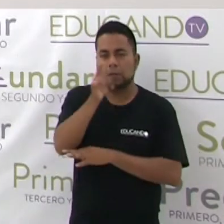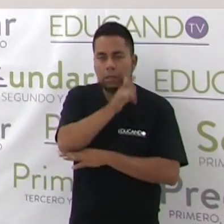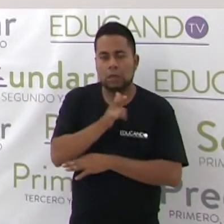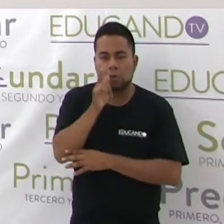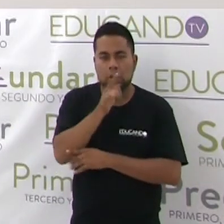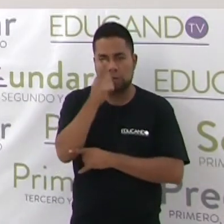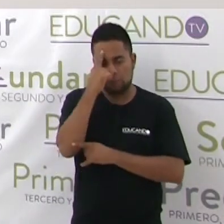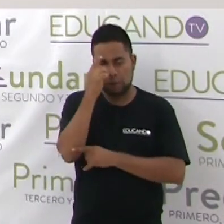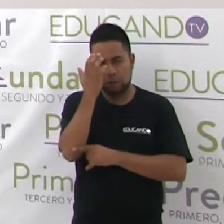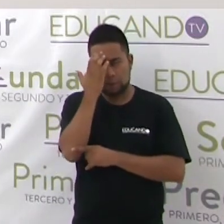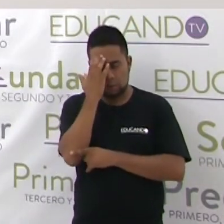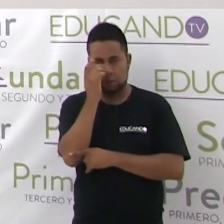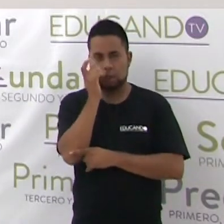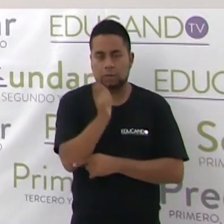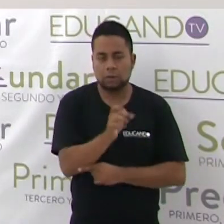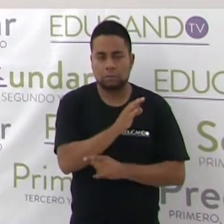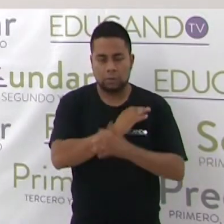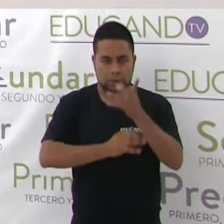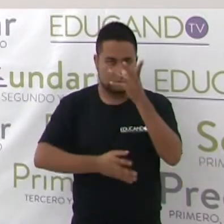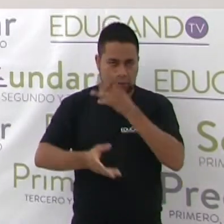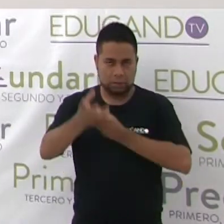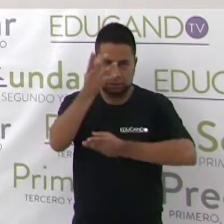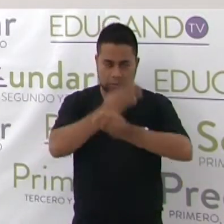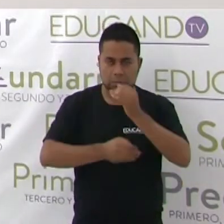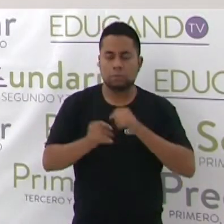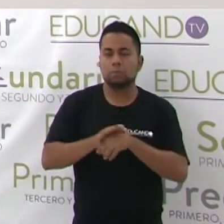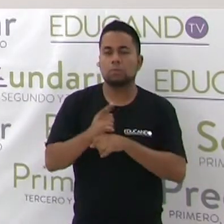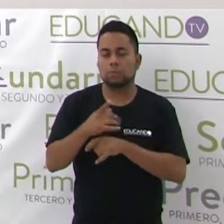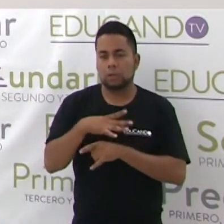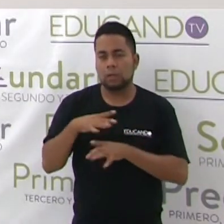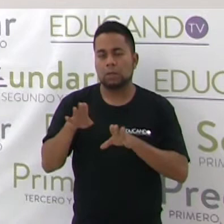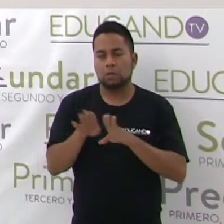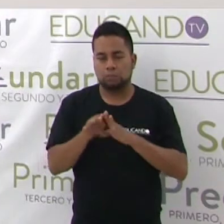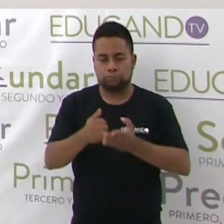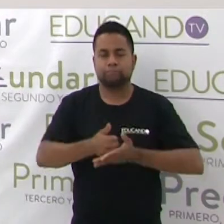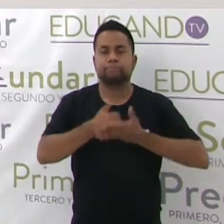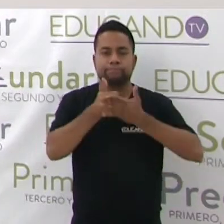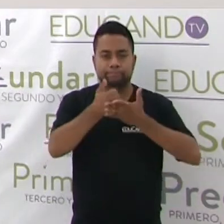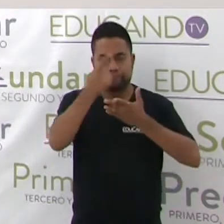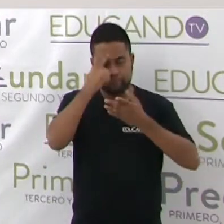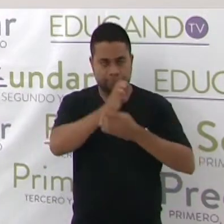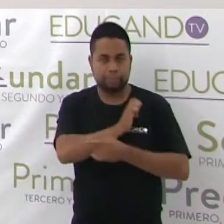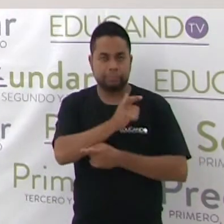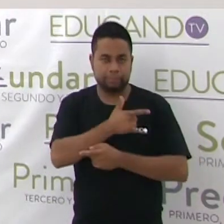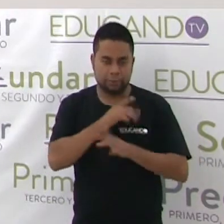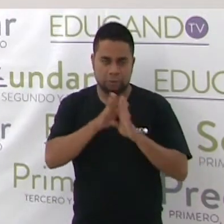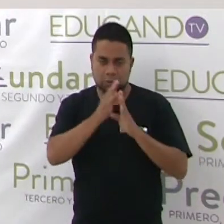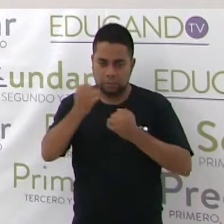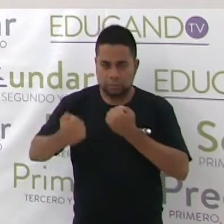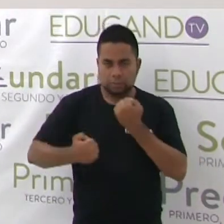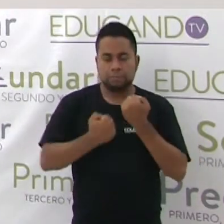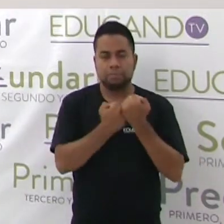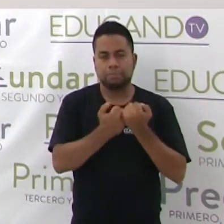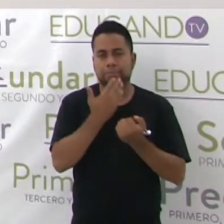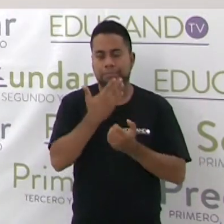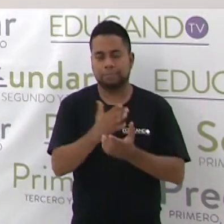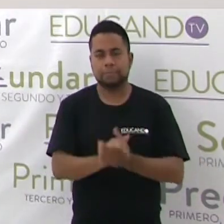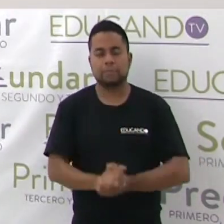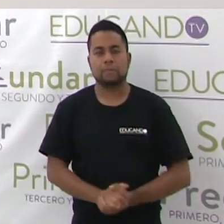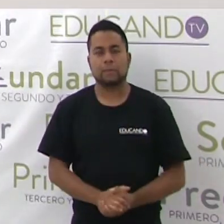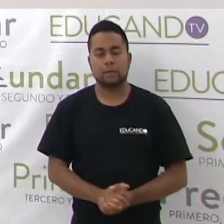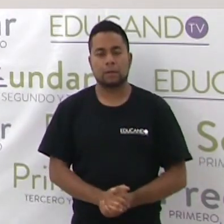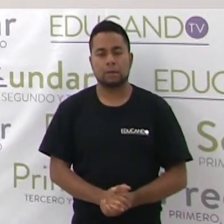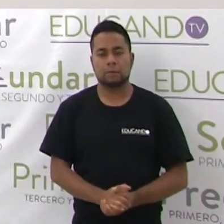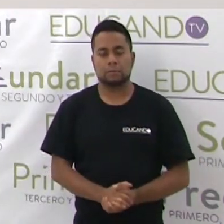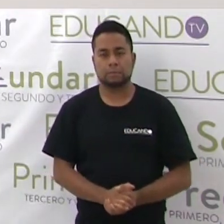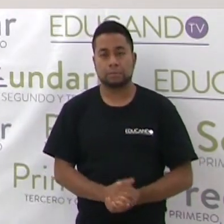para su conocimiento y aprendizaje, porque tiene una gran relevancia. Bien, pues nos vamos a ir ahora. Les